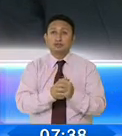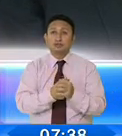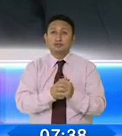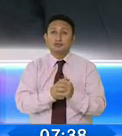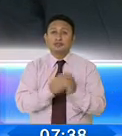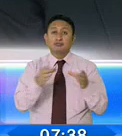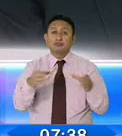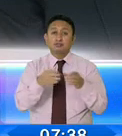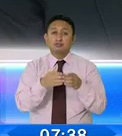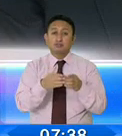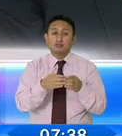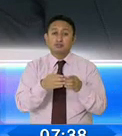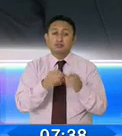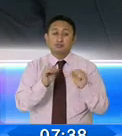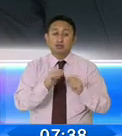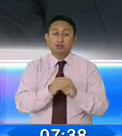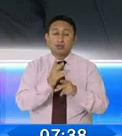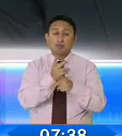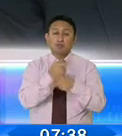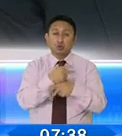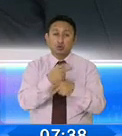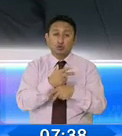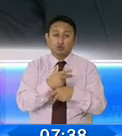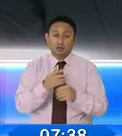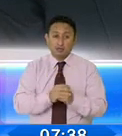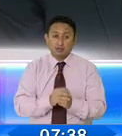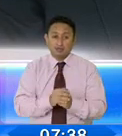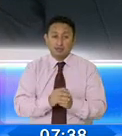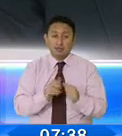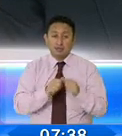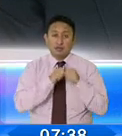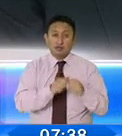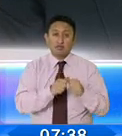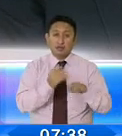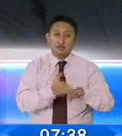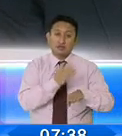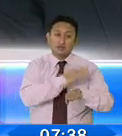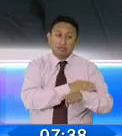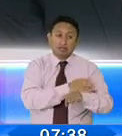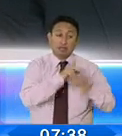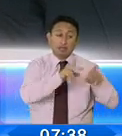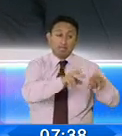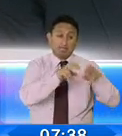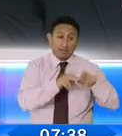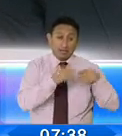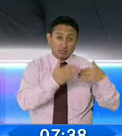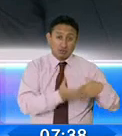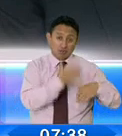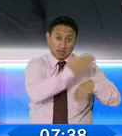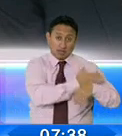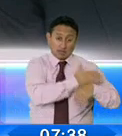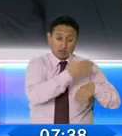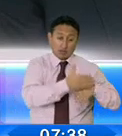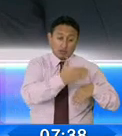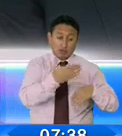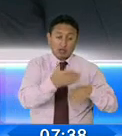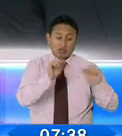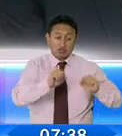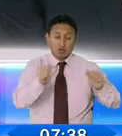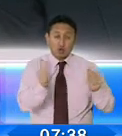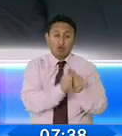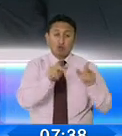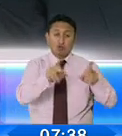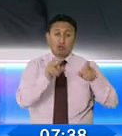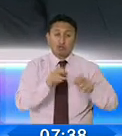todos aquellos sectores de la parte productiva, es decir, se mantienen las excepcionalidades que se venían dando, Roberto, a través de los salvoconductos.